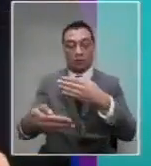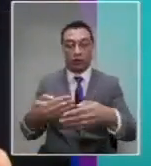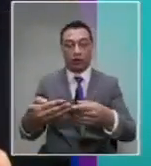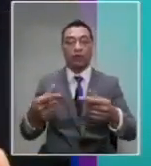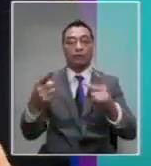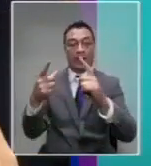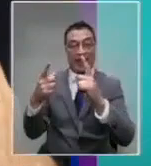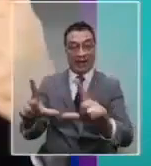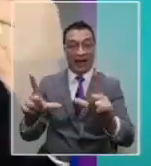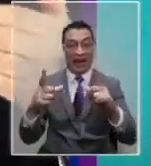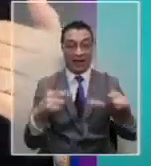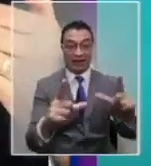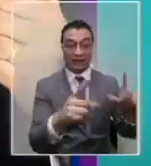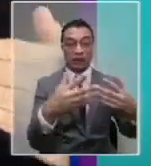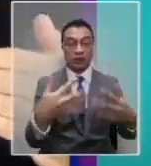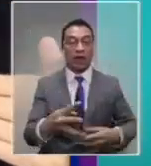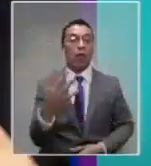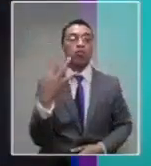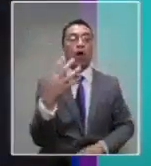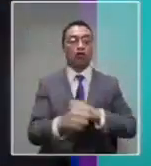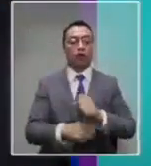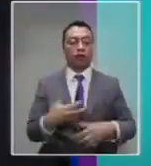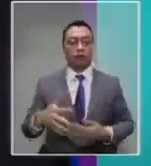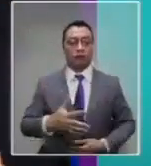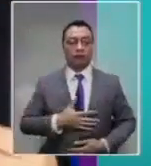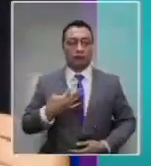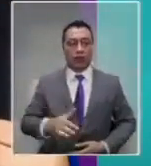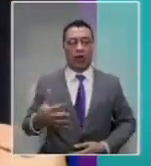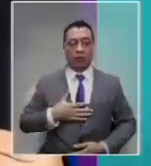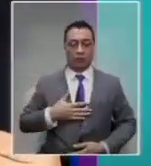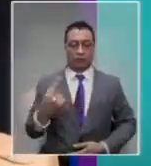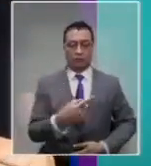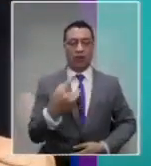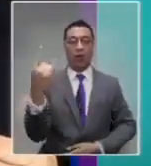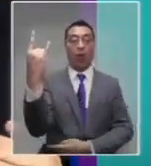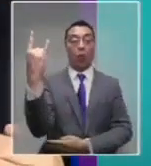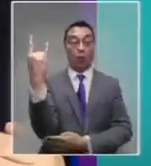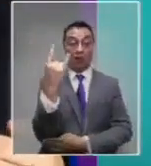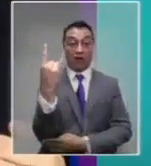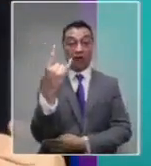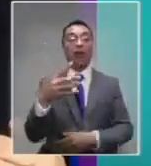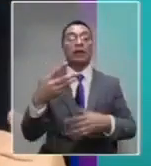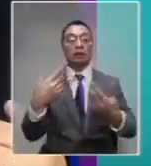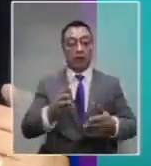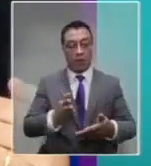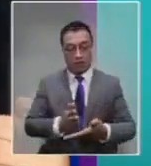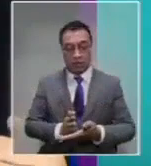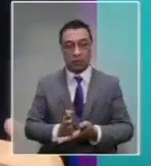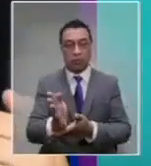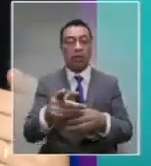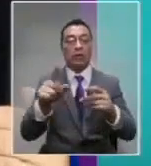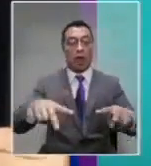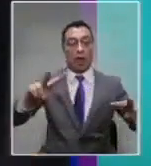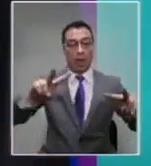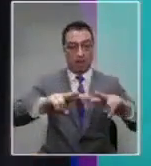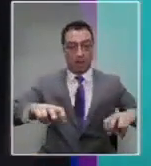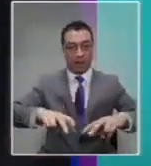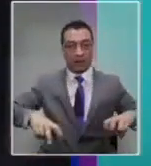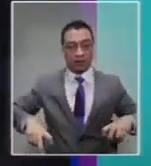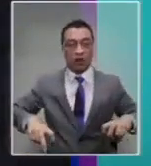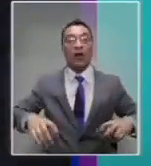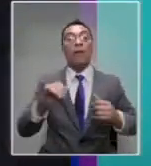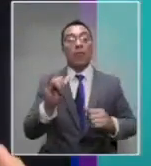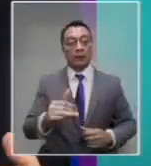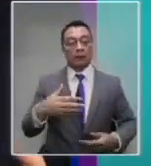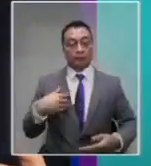último proceso de acreditación, en donde nosotros ya tenemos 4 años y somos una universidad que se inicia en el campo de la